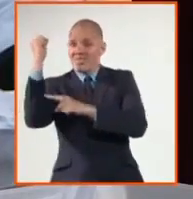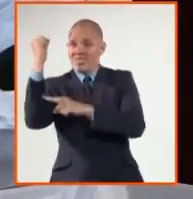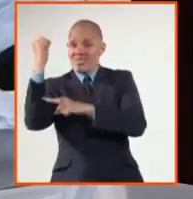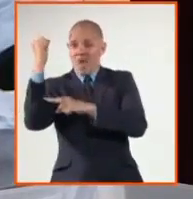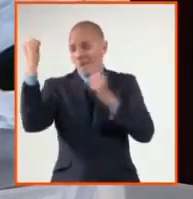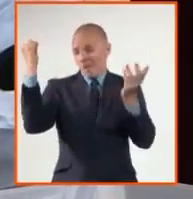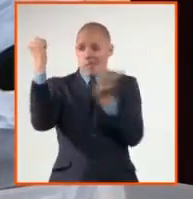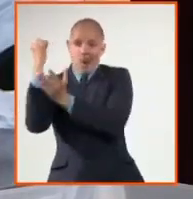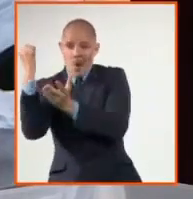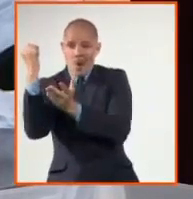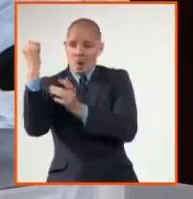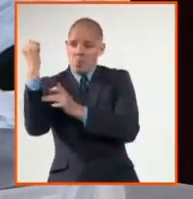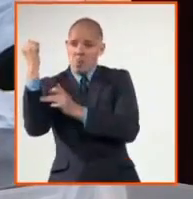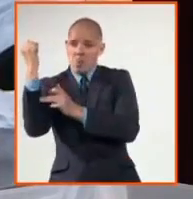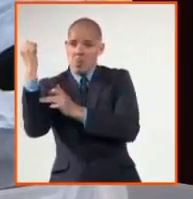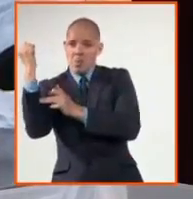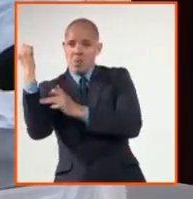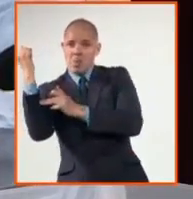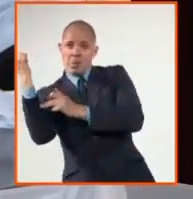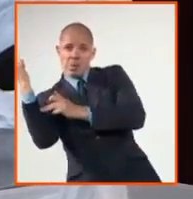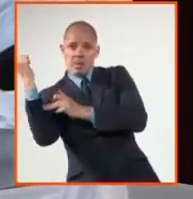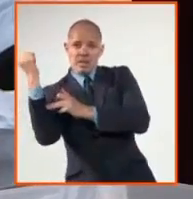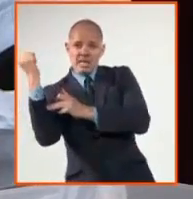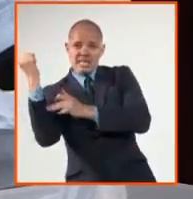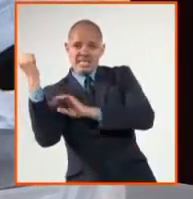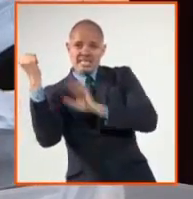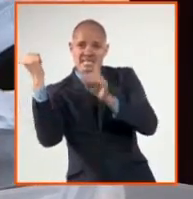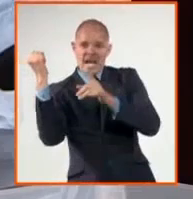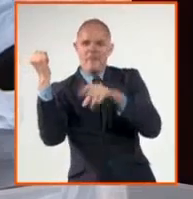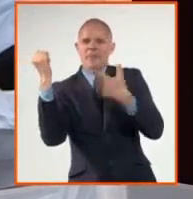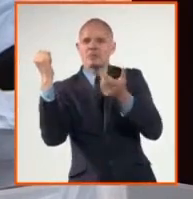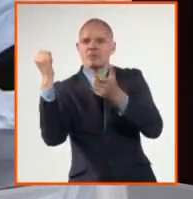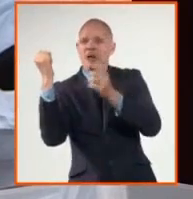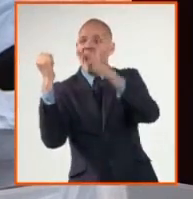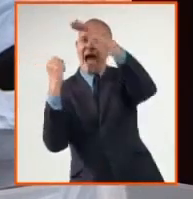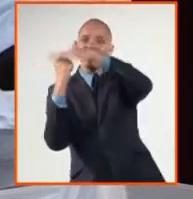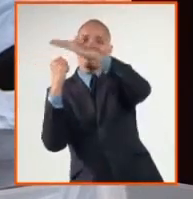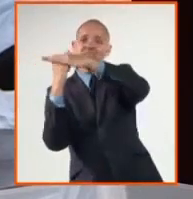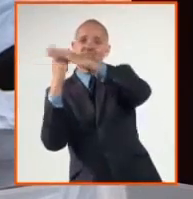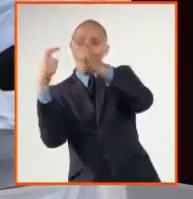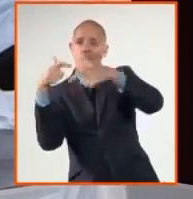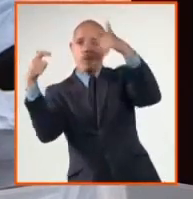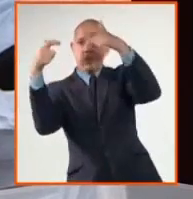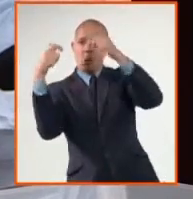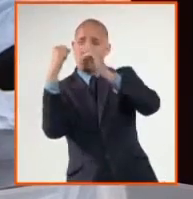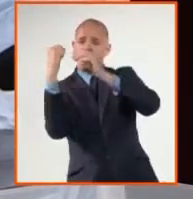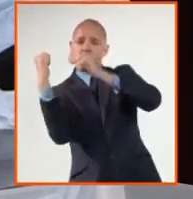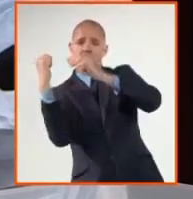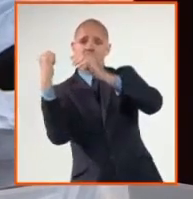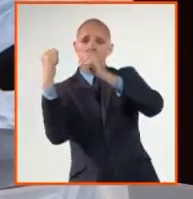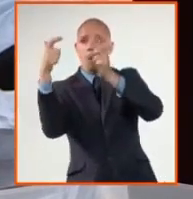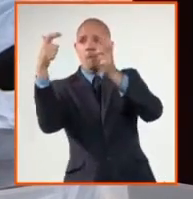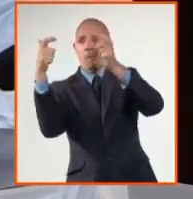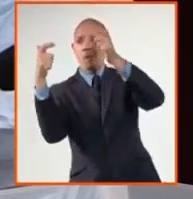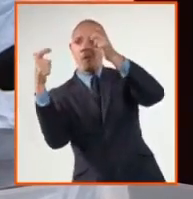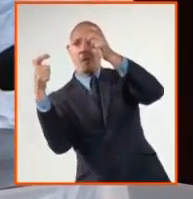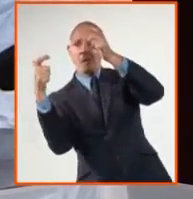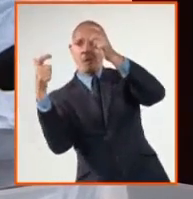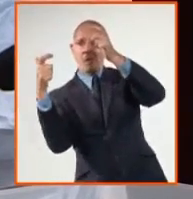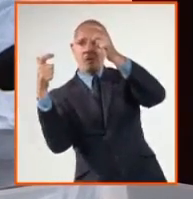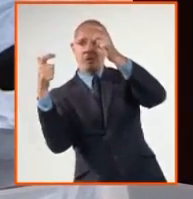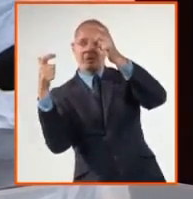parte de toda la estructura de la cátedra esa era un bloque lo teníamos previsto para